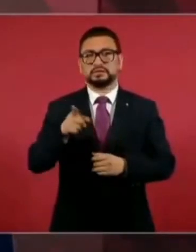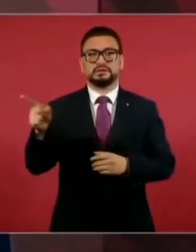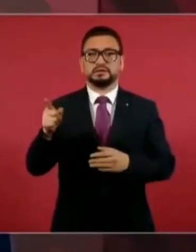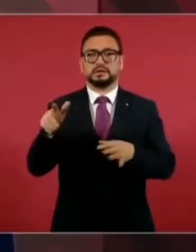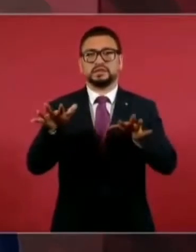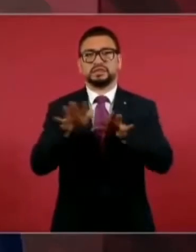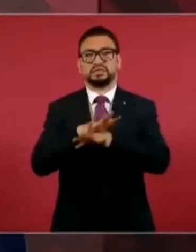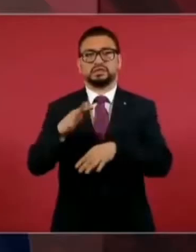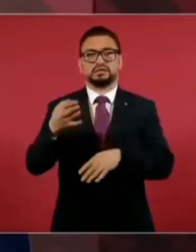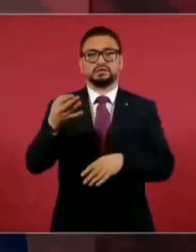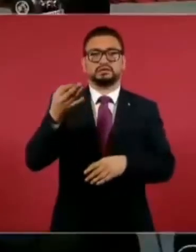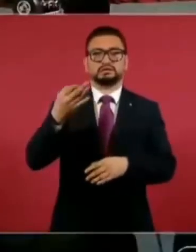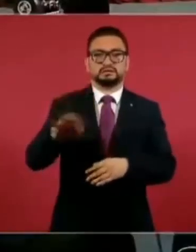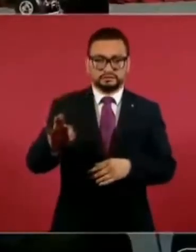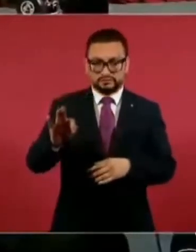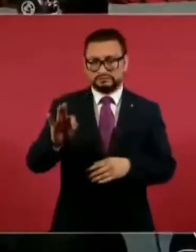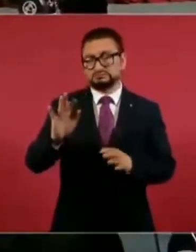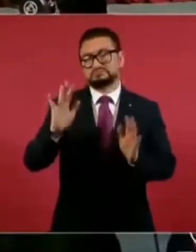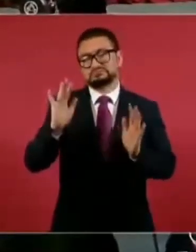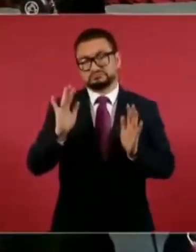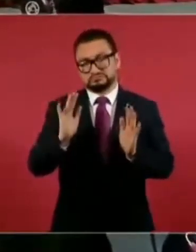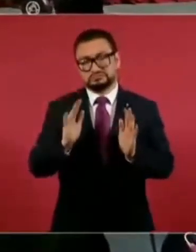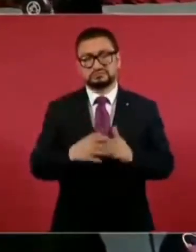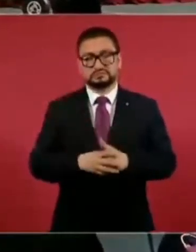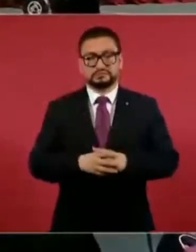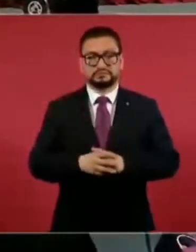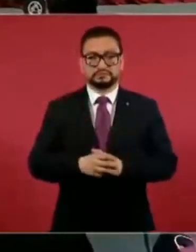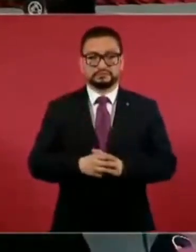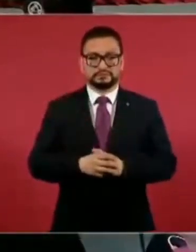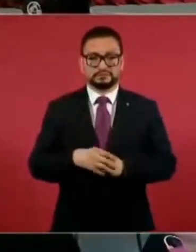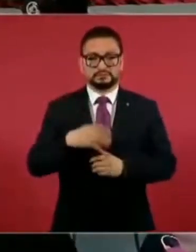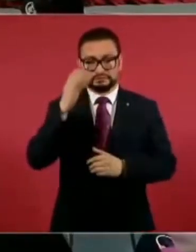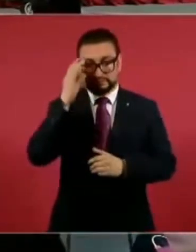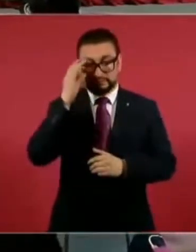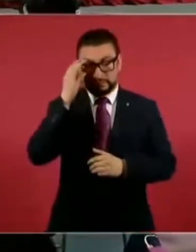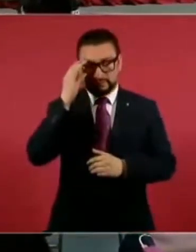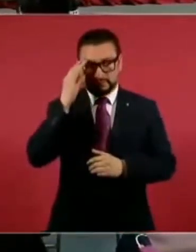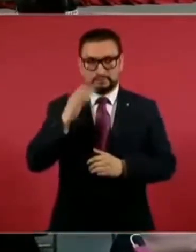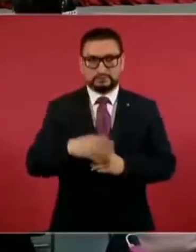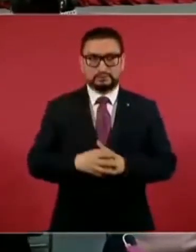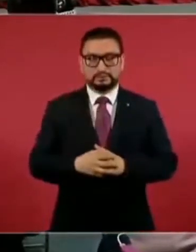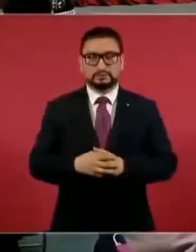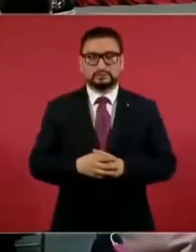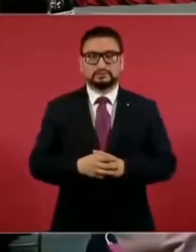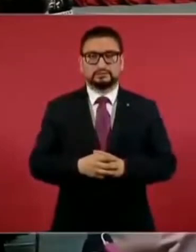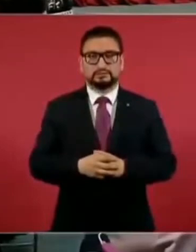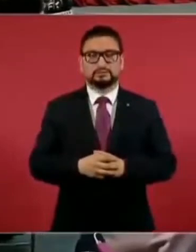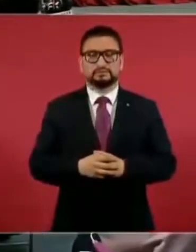traidores, mejor dicho, traidorzuelos, que traidor es otra cosa.